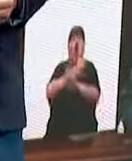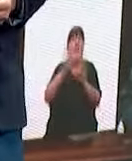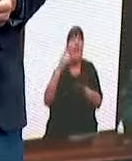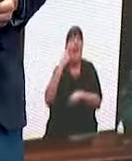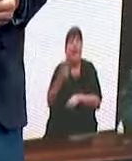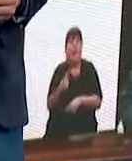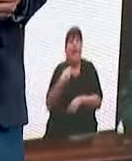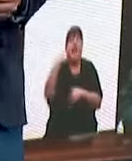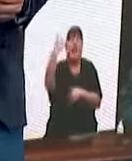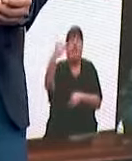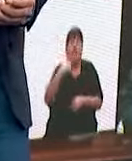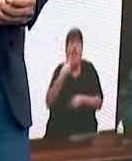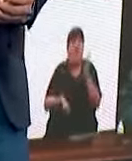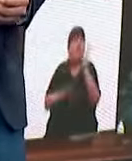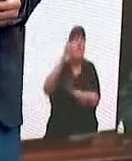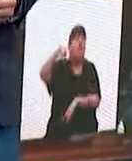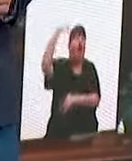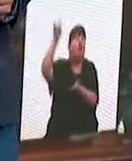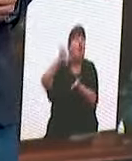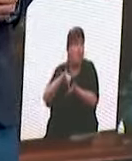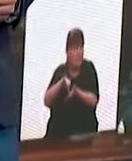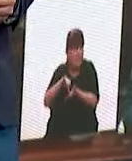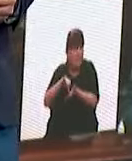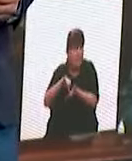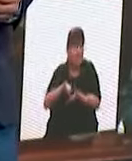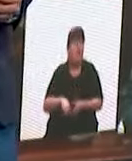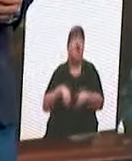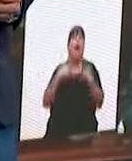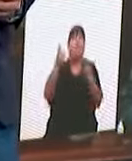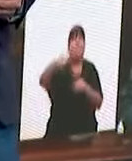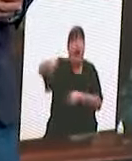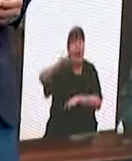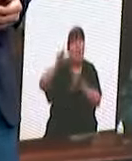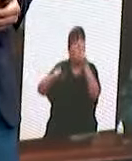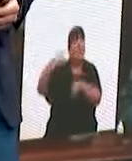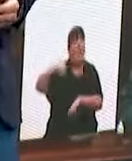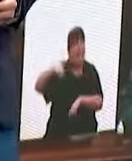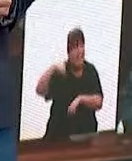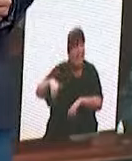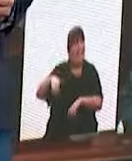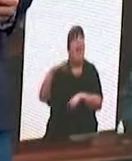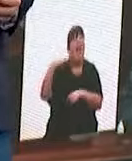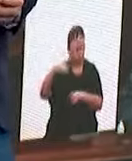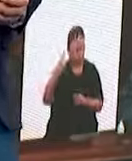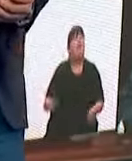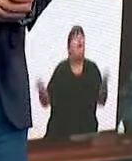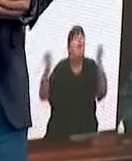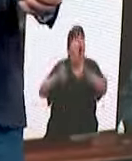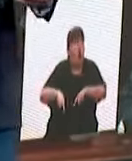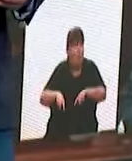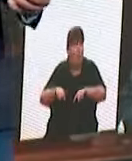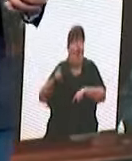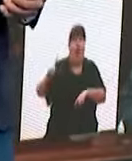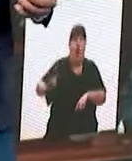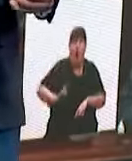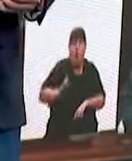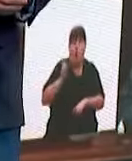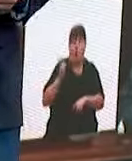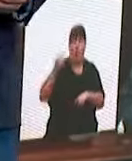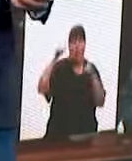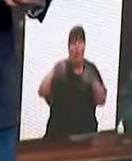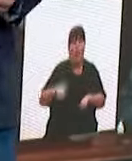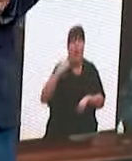menor, la moratoria. Se elimina esta figura de retiro proporcional. Esta figura que sería una especie de PUAM